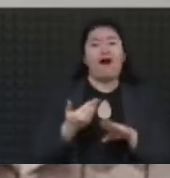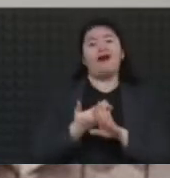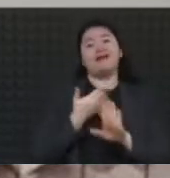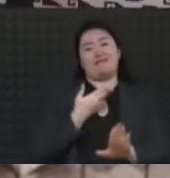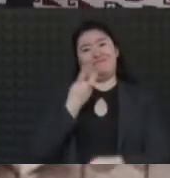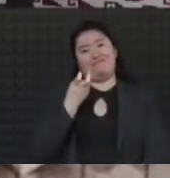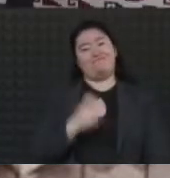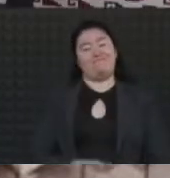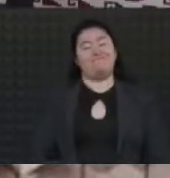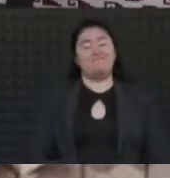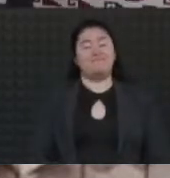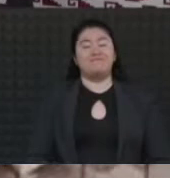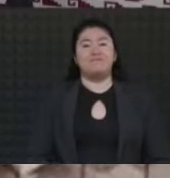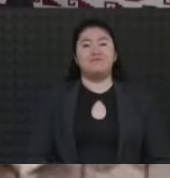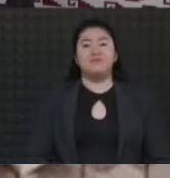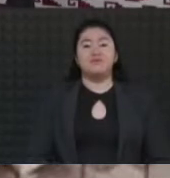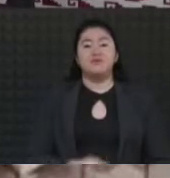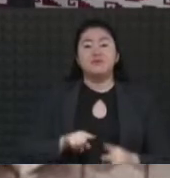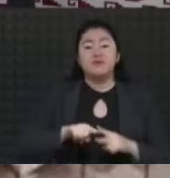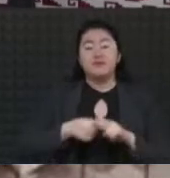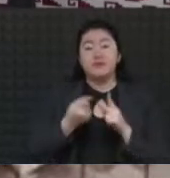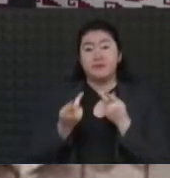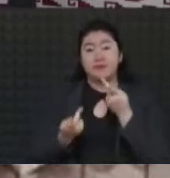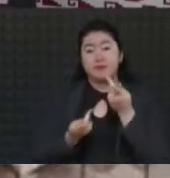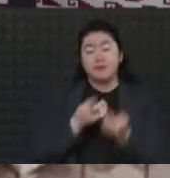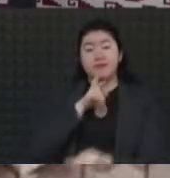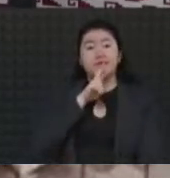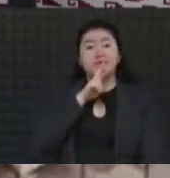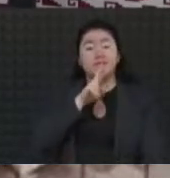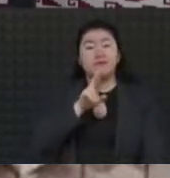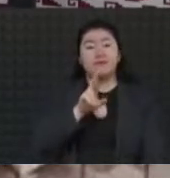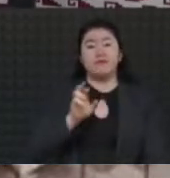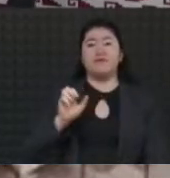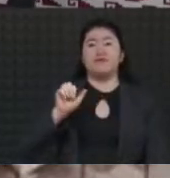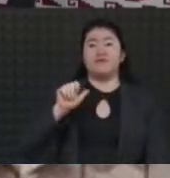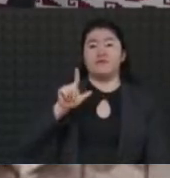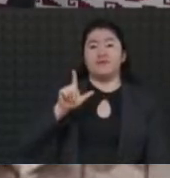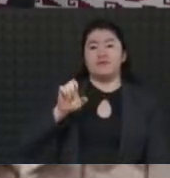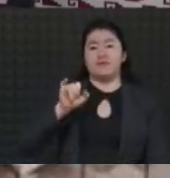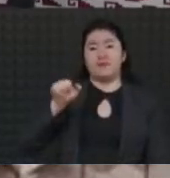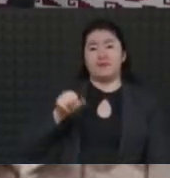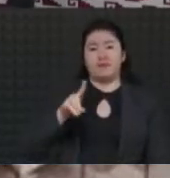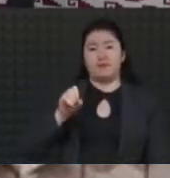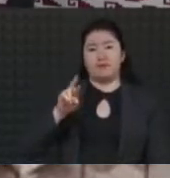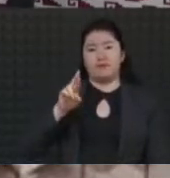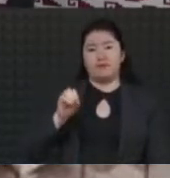Iniciamos sesión de preguntas y respuestas. Alejandro Cruz, de La Jornada.